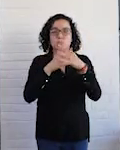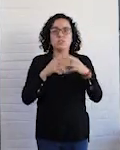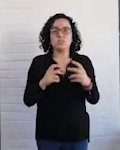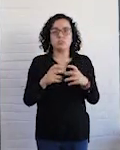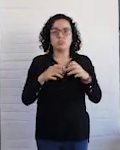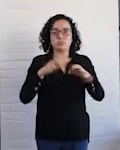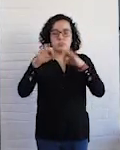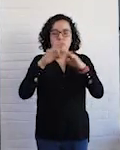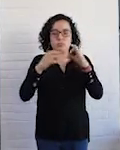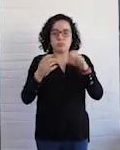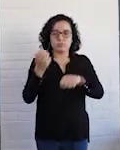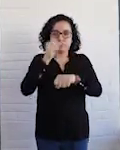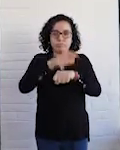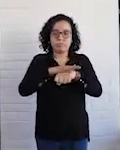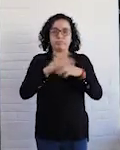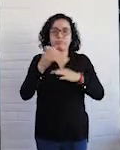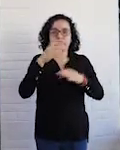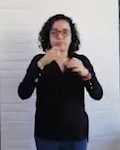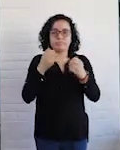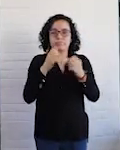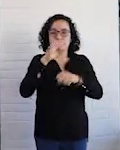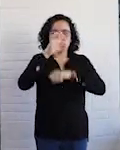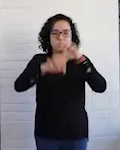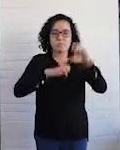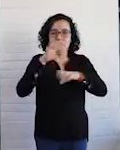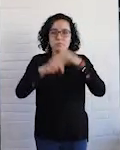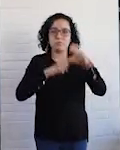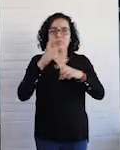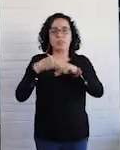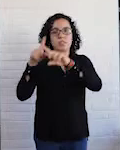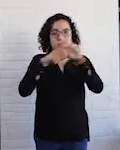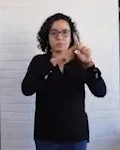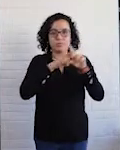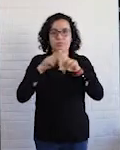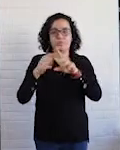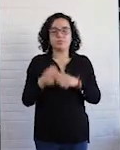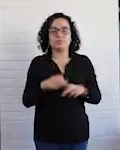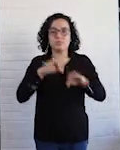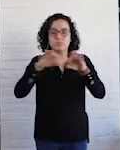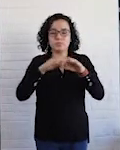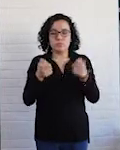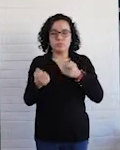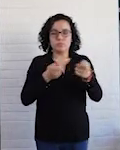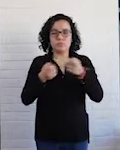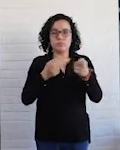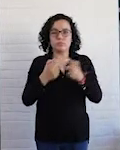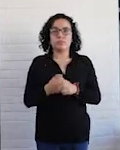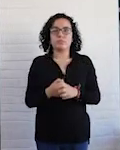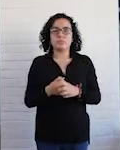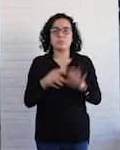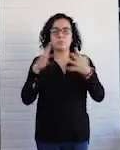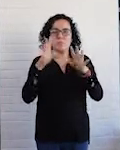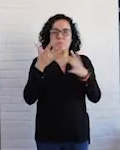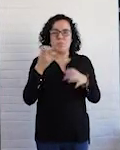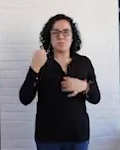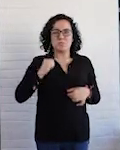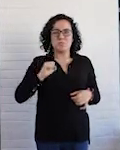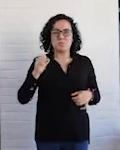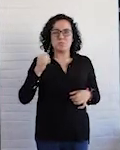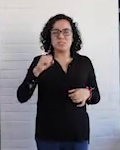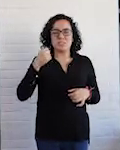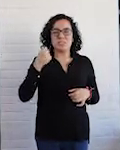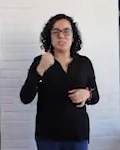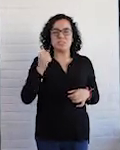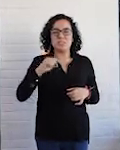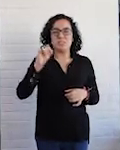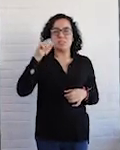cuando el hombre aprendió a dominar las máquinas. Esto fue como a mediados del siglo XIX. Y